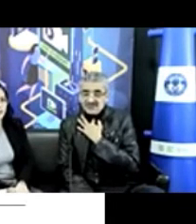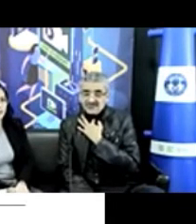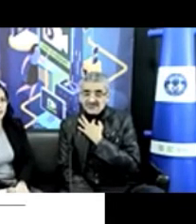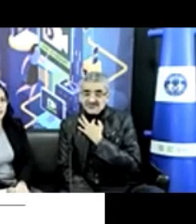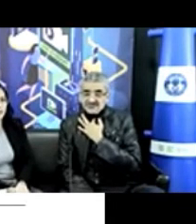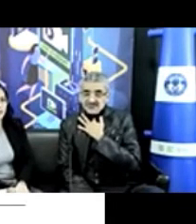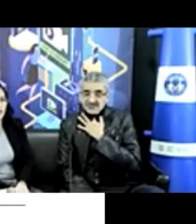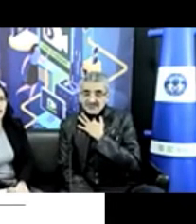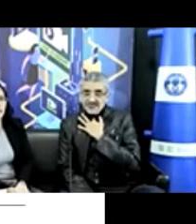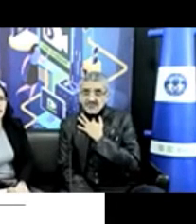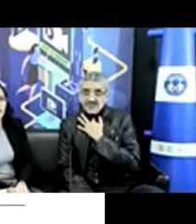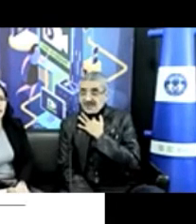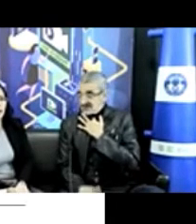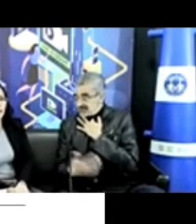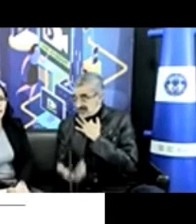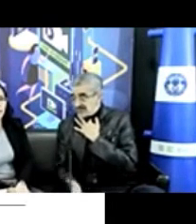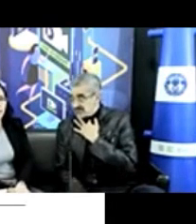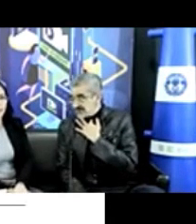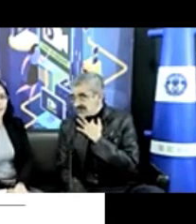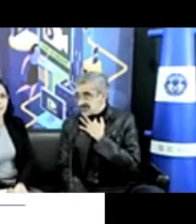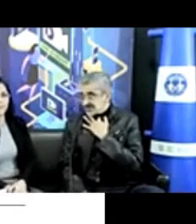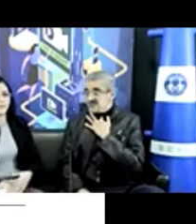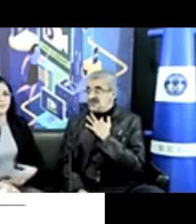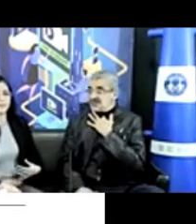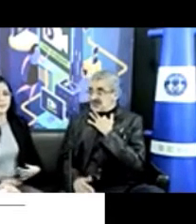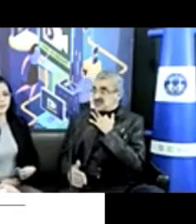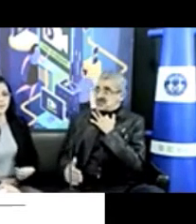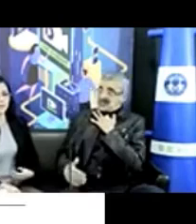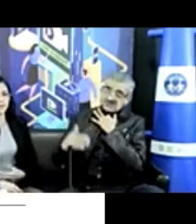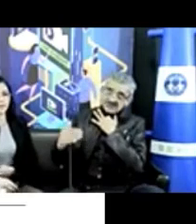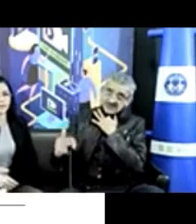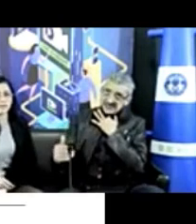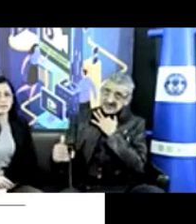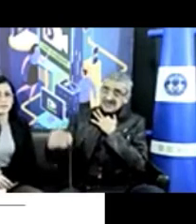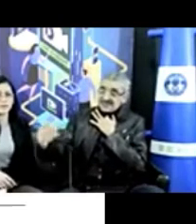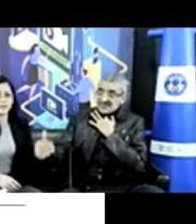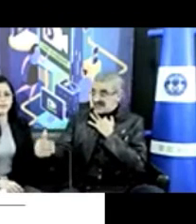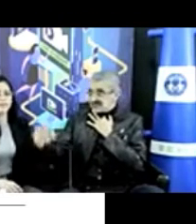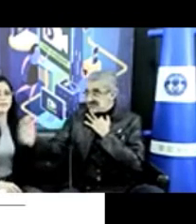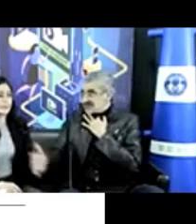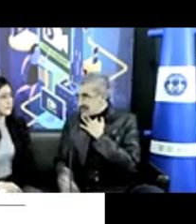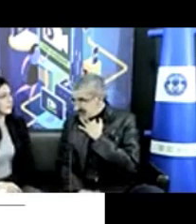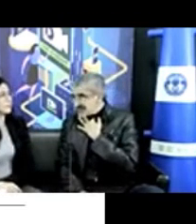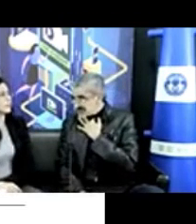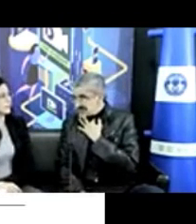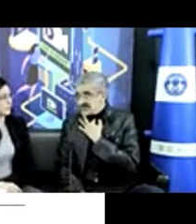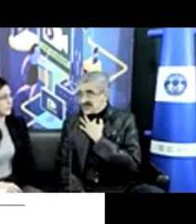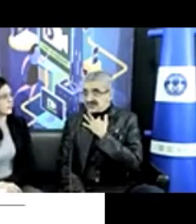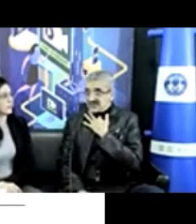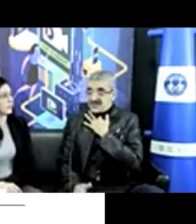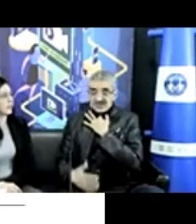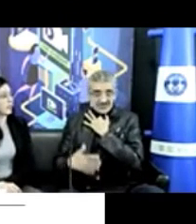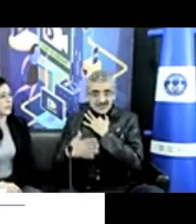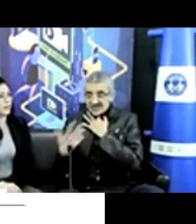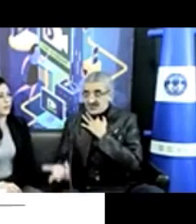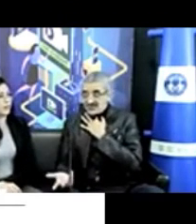intervención. Hay que también reforzar el proceso, por eso los vemos en 3, en 6, 9 meses.